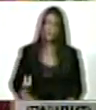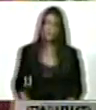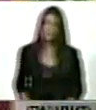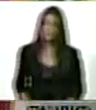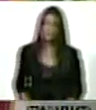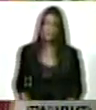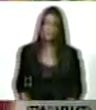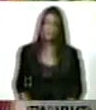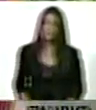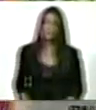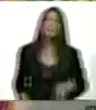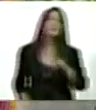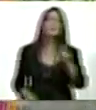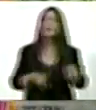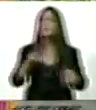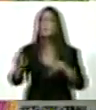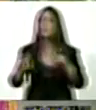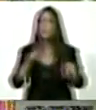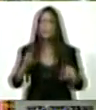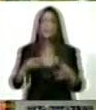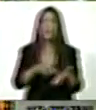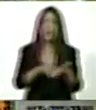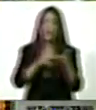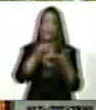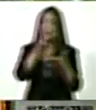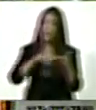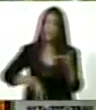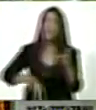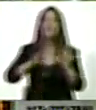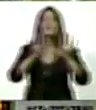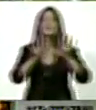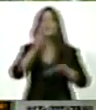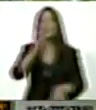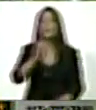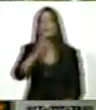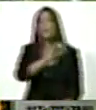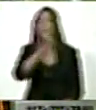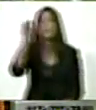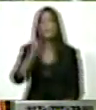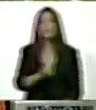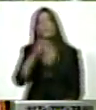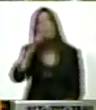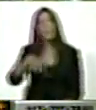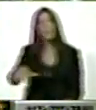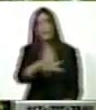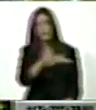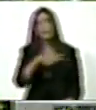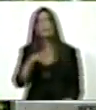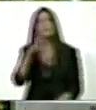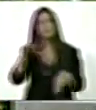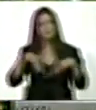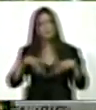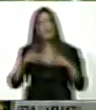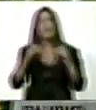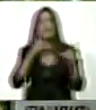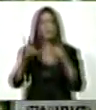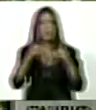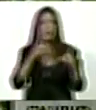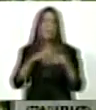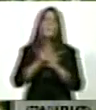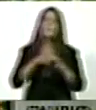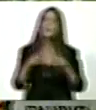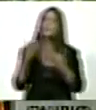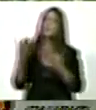De acuerdo a las encuestas que yo he podido leer, más del 90% de la población está de acuerdo con el diálogo. El sector que